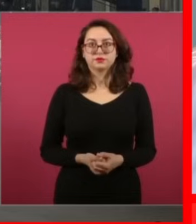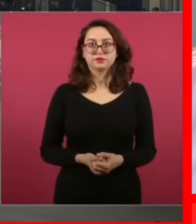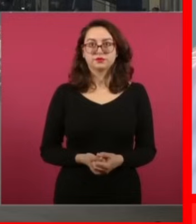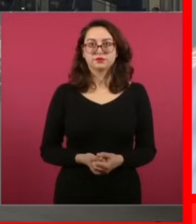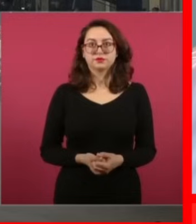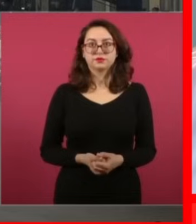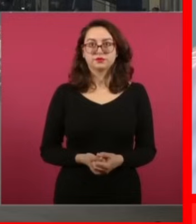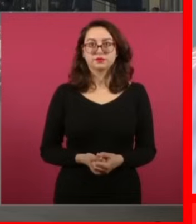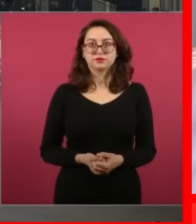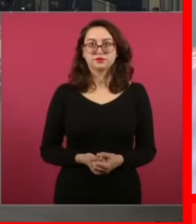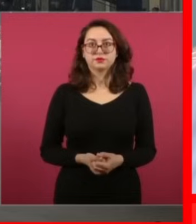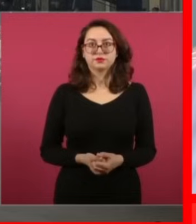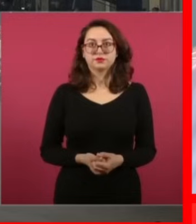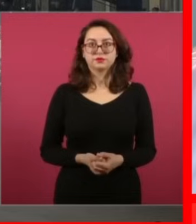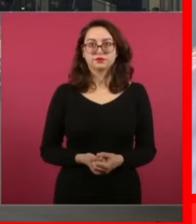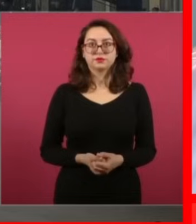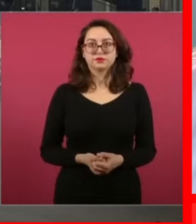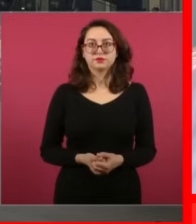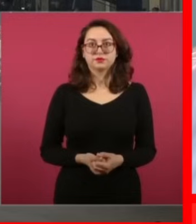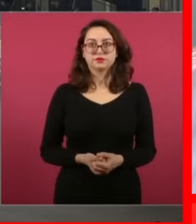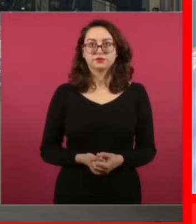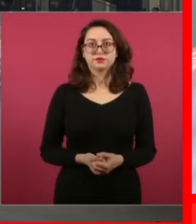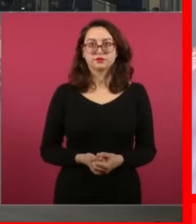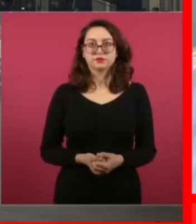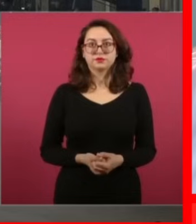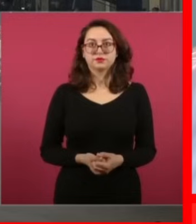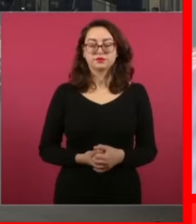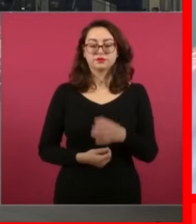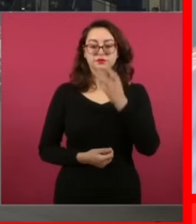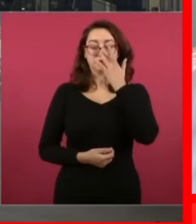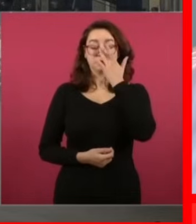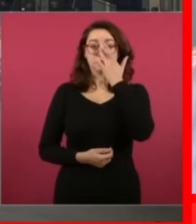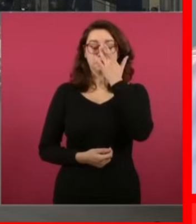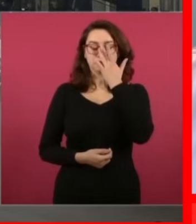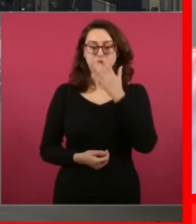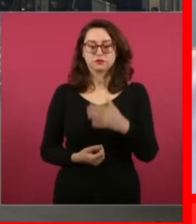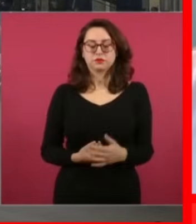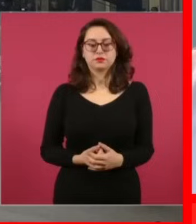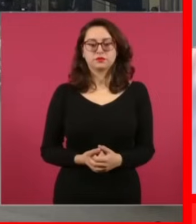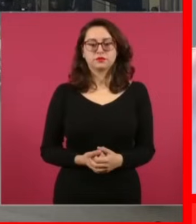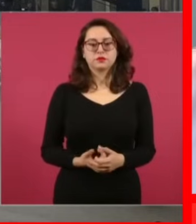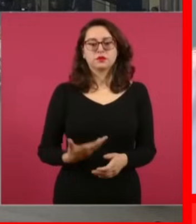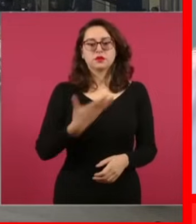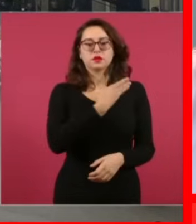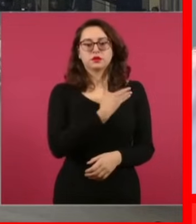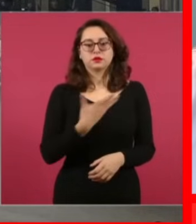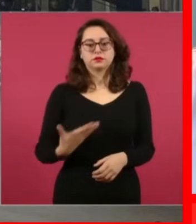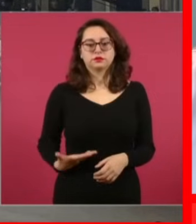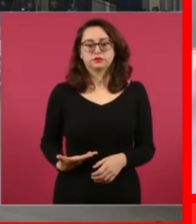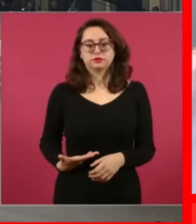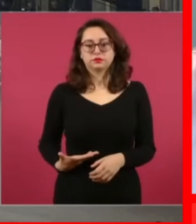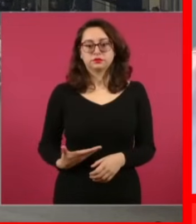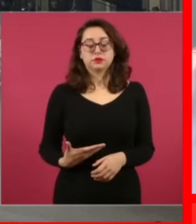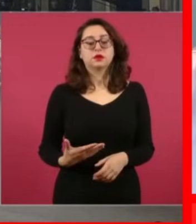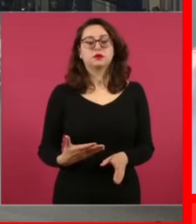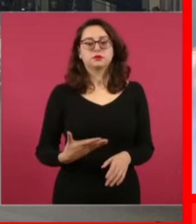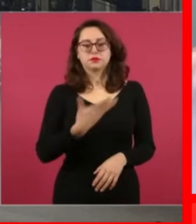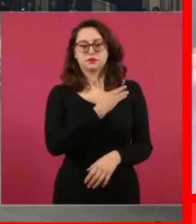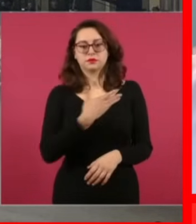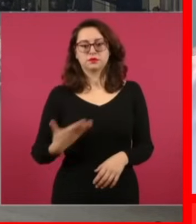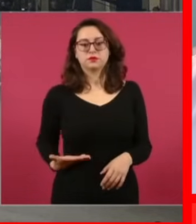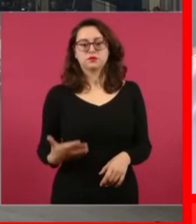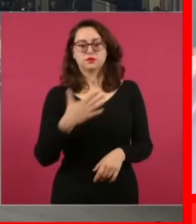a Marcelo Ebrard. Pues vamos, amigos, rápidamente a escuchar. Presidente, muy buenos días. ¿Sí? Ángel